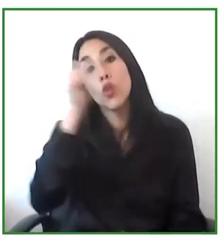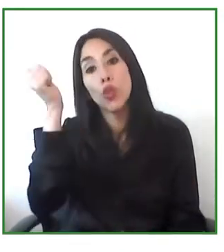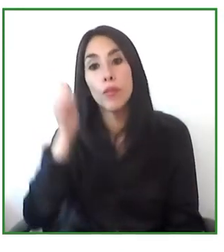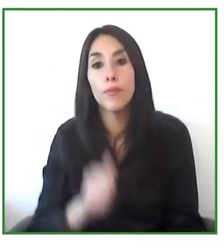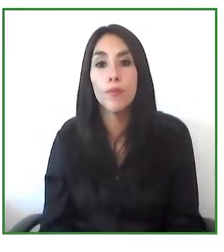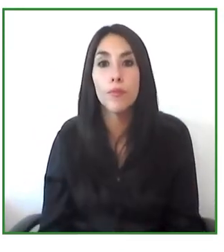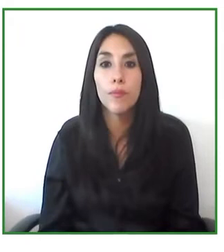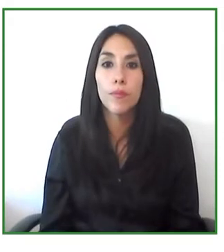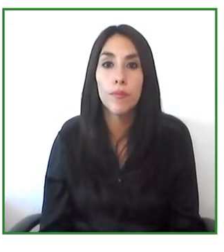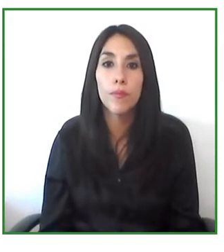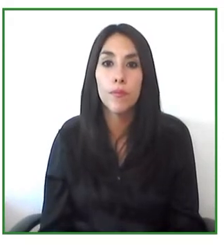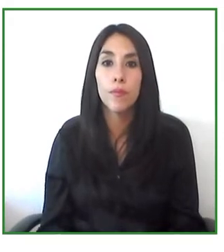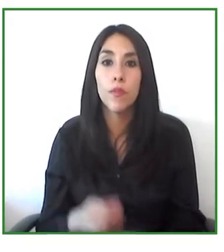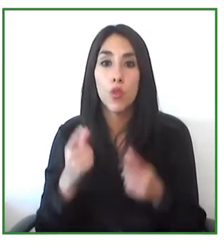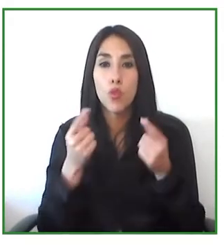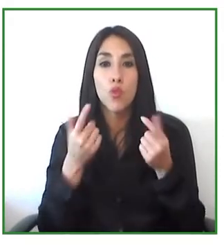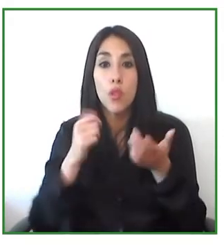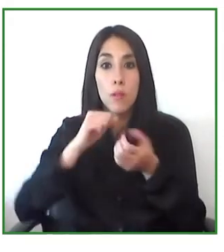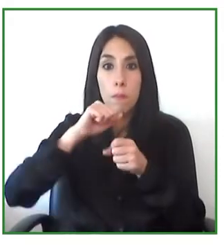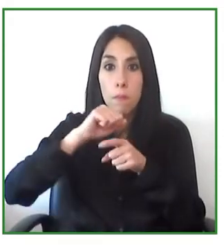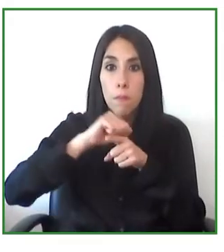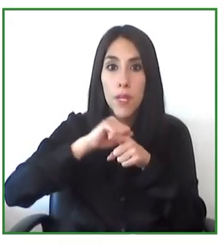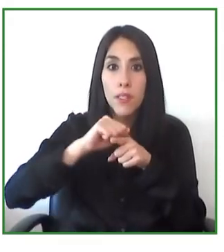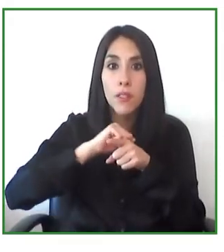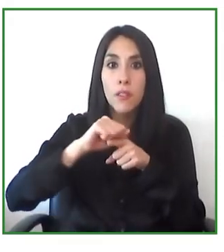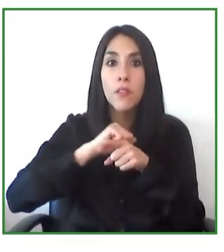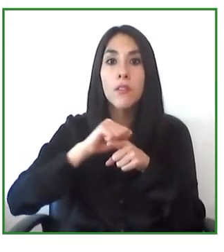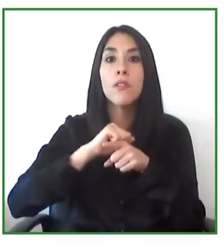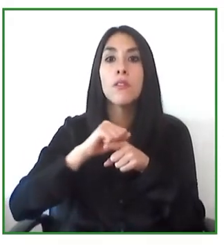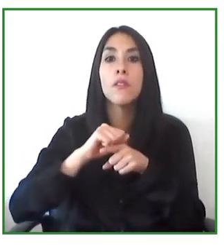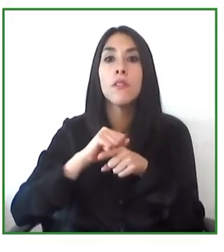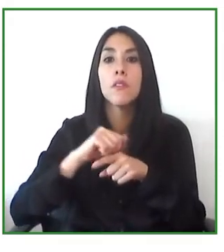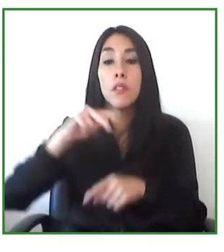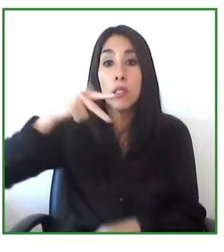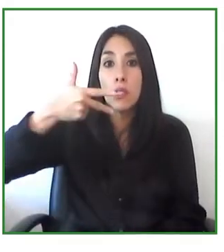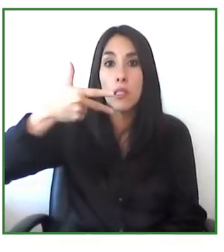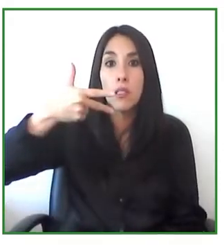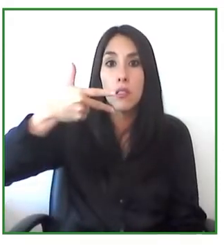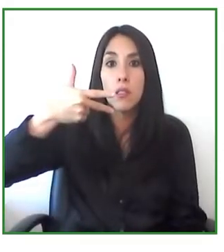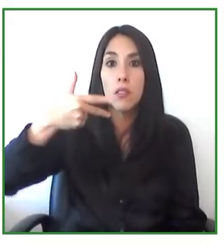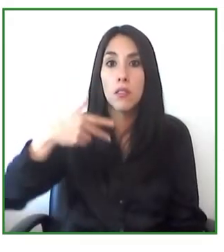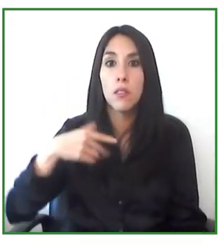menos 3 por instructor, que reflejen una necesidad laboral